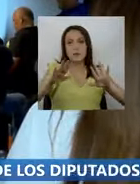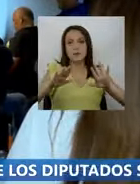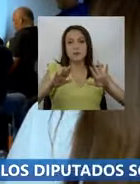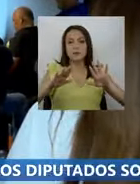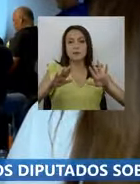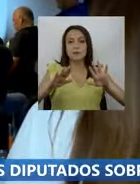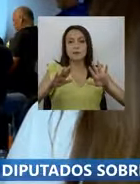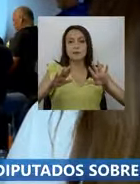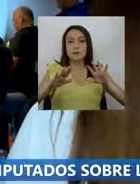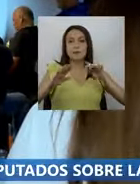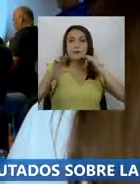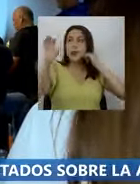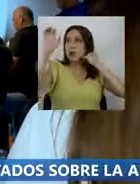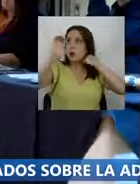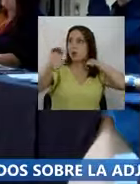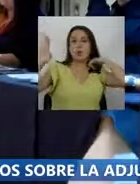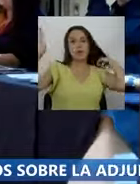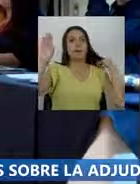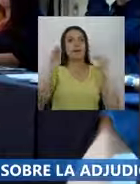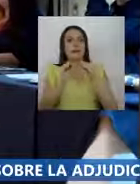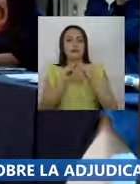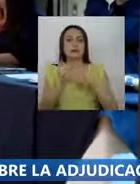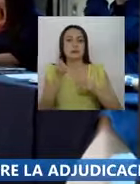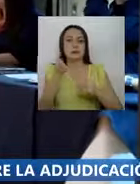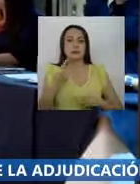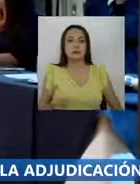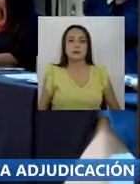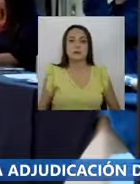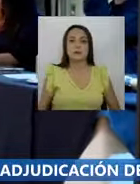en Europa, puede ser comprensible, ¿no?